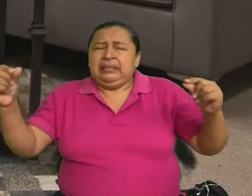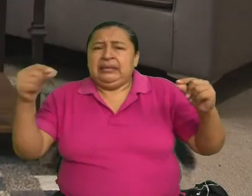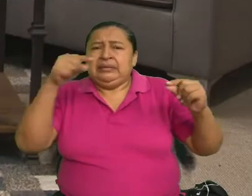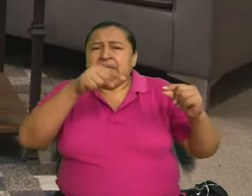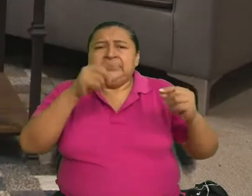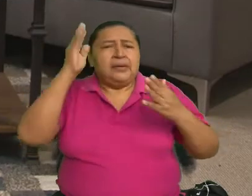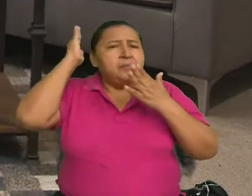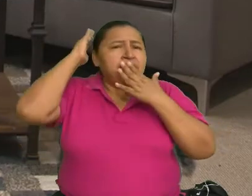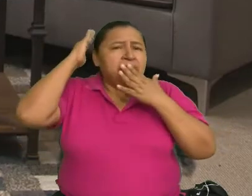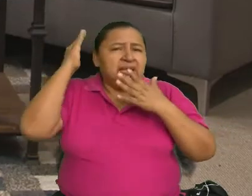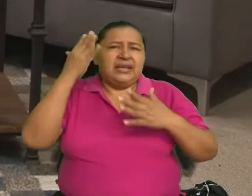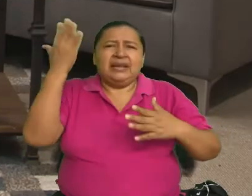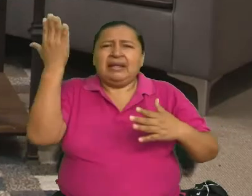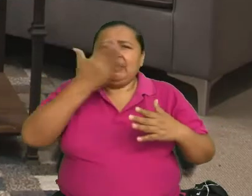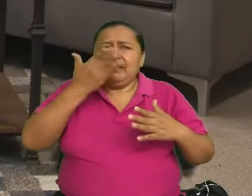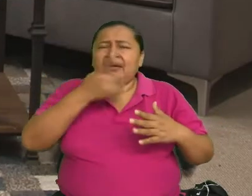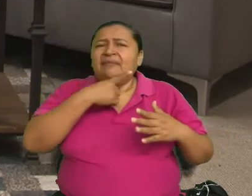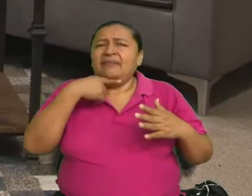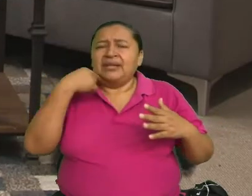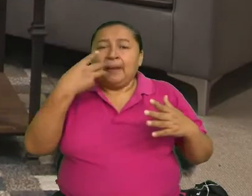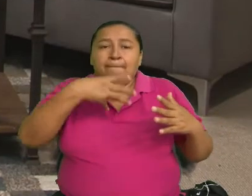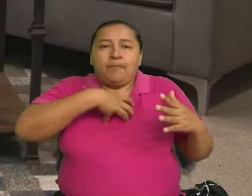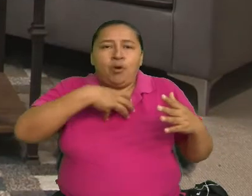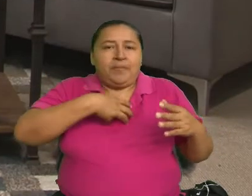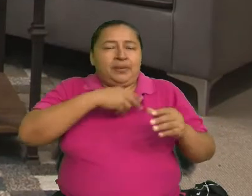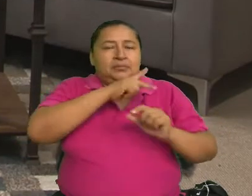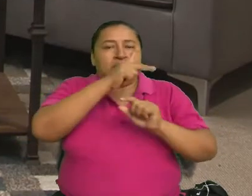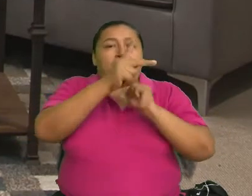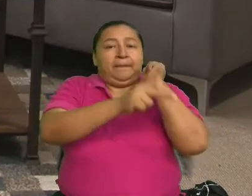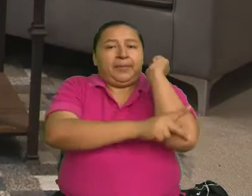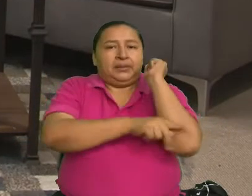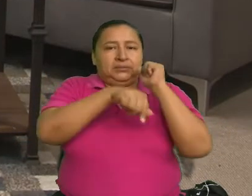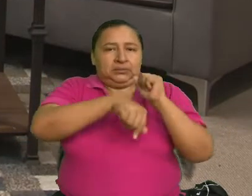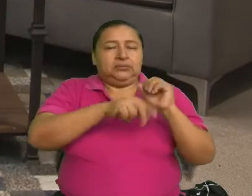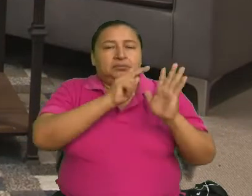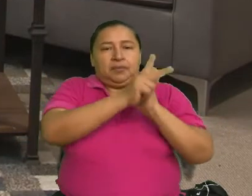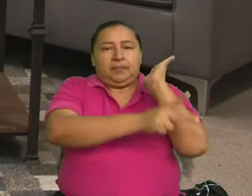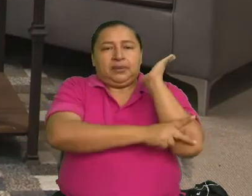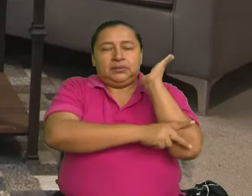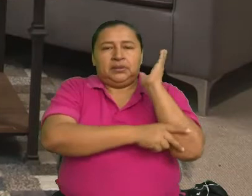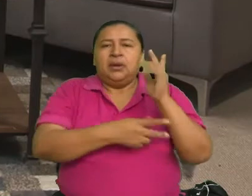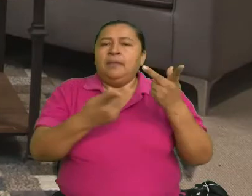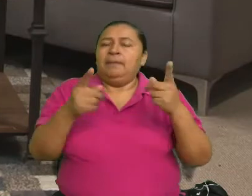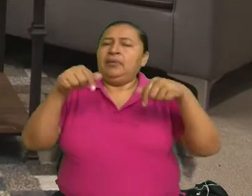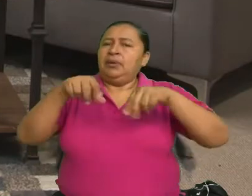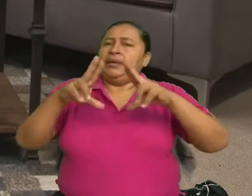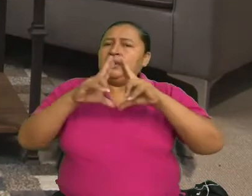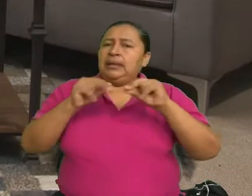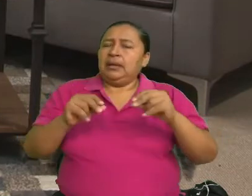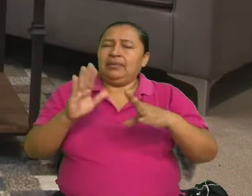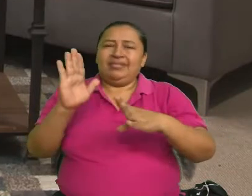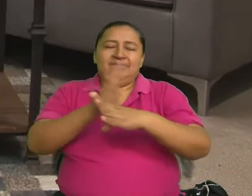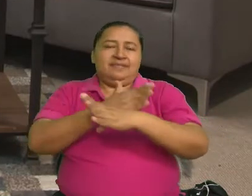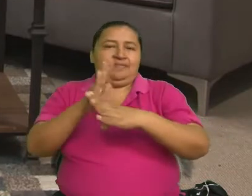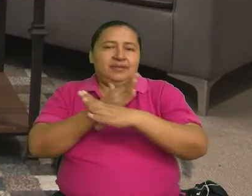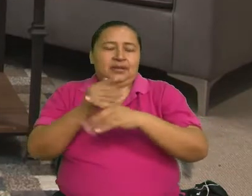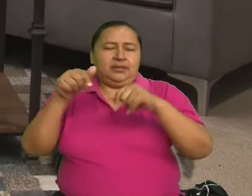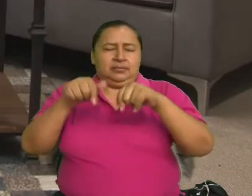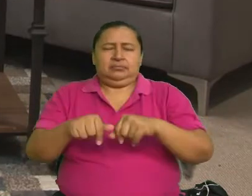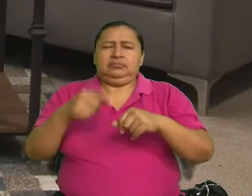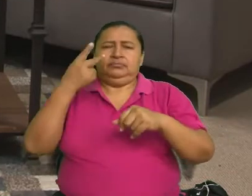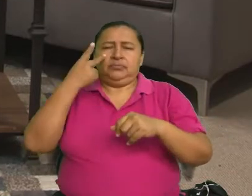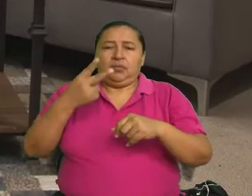negra, de esa realidad mestiza. Pero en Nicaragua el contraste es claro, y uno al hacer el mapa y al ubicar desde